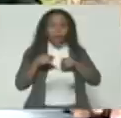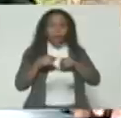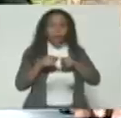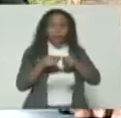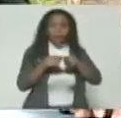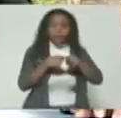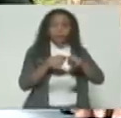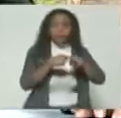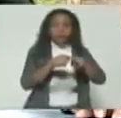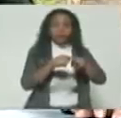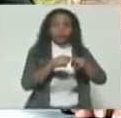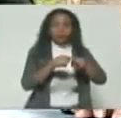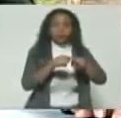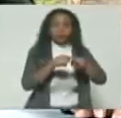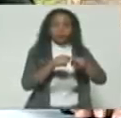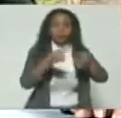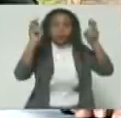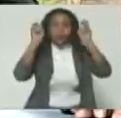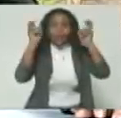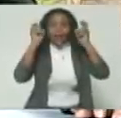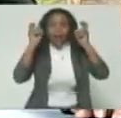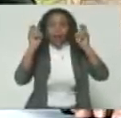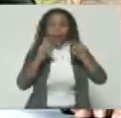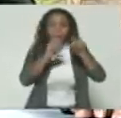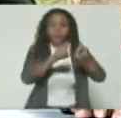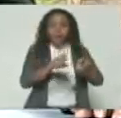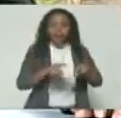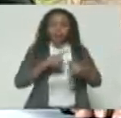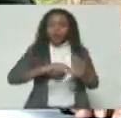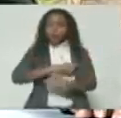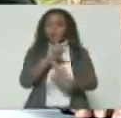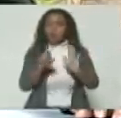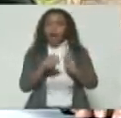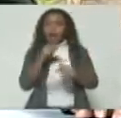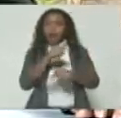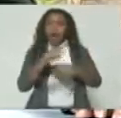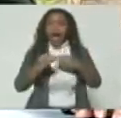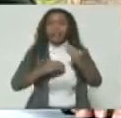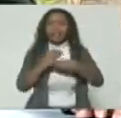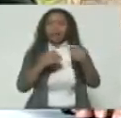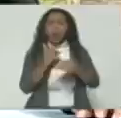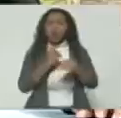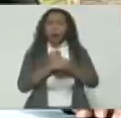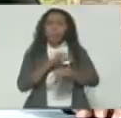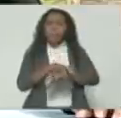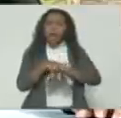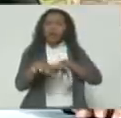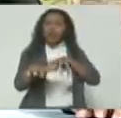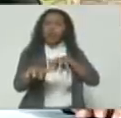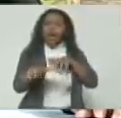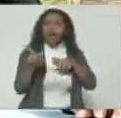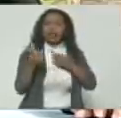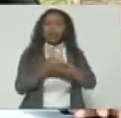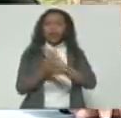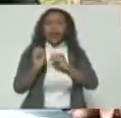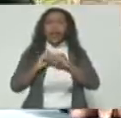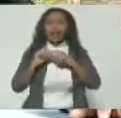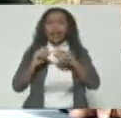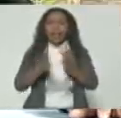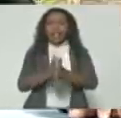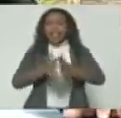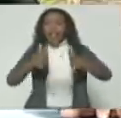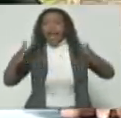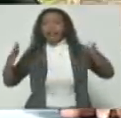con el tema agrícola, que por lo general estos rescates en su mayoría fueron en haciendas, grandes hatos